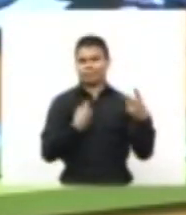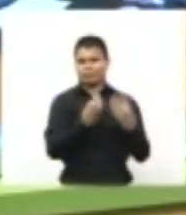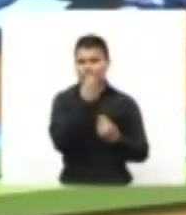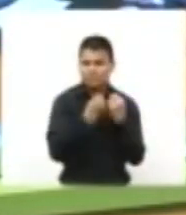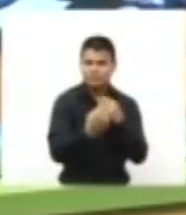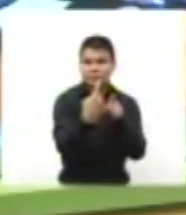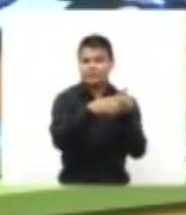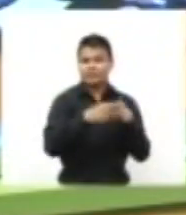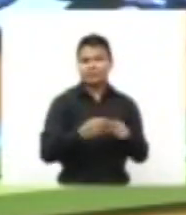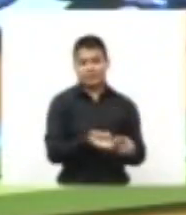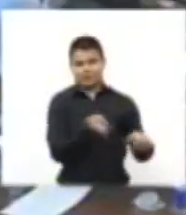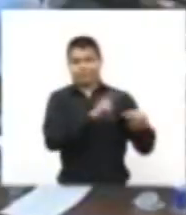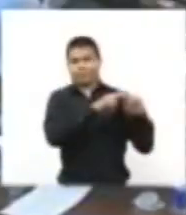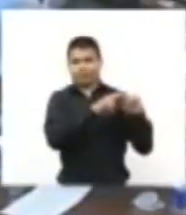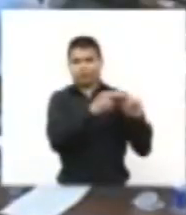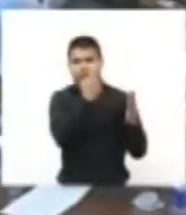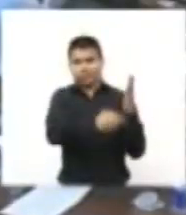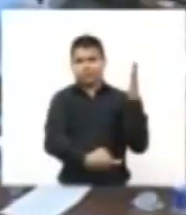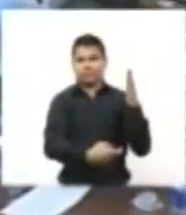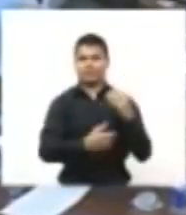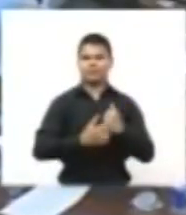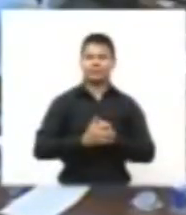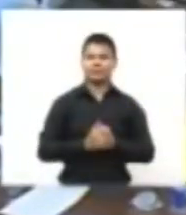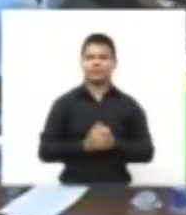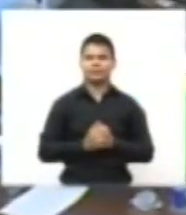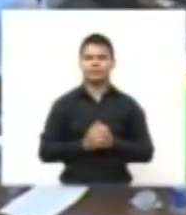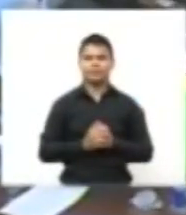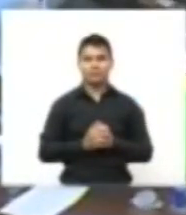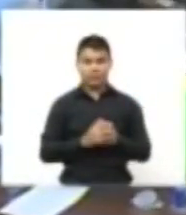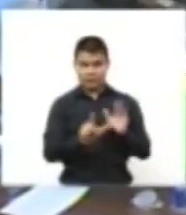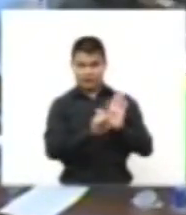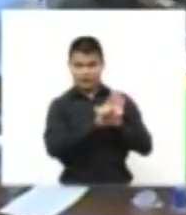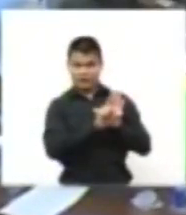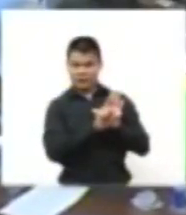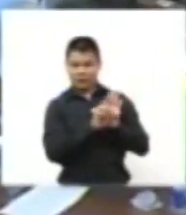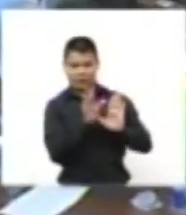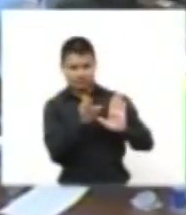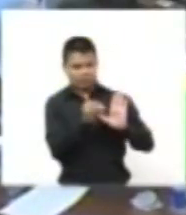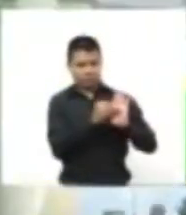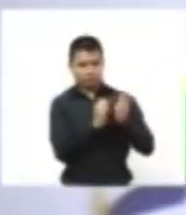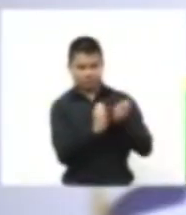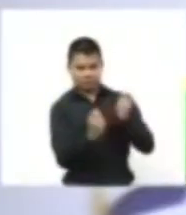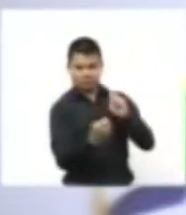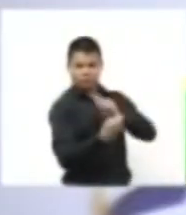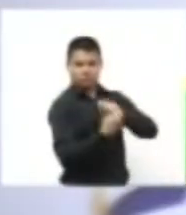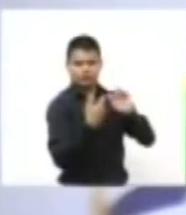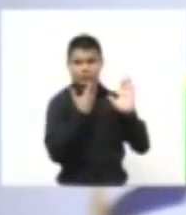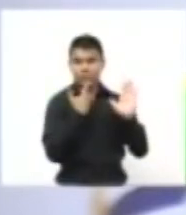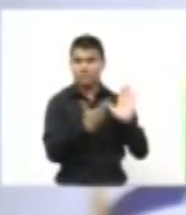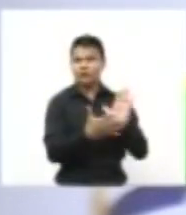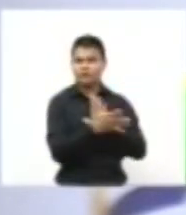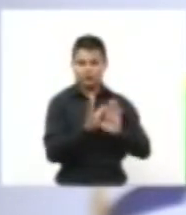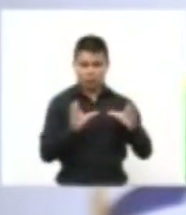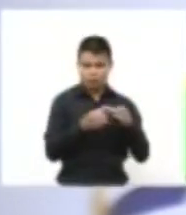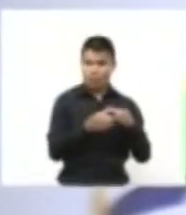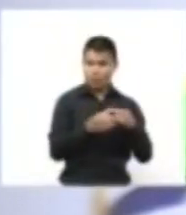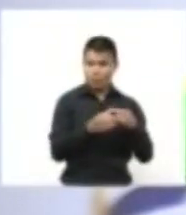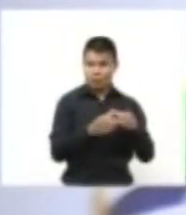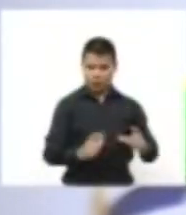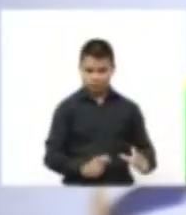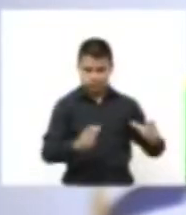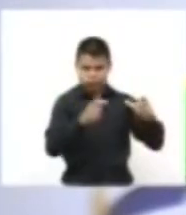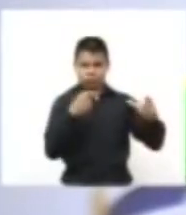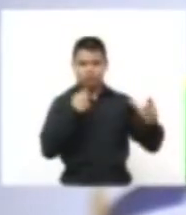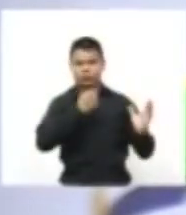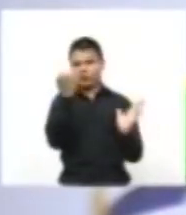senador Jorge Robledo. La reforma tributaria fue aprobada por el Congreso. Ahora se espera que sea firmada por el presidente para